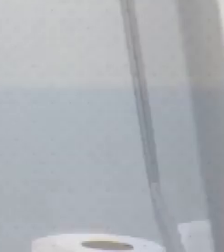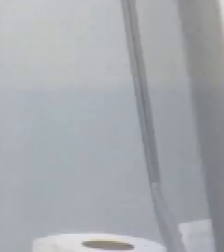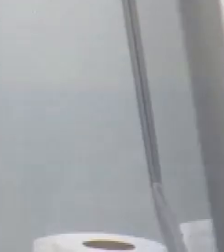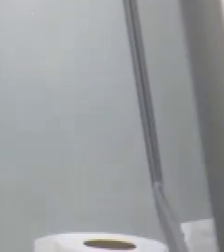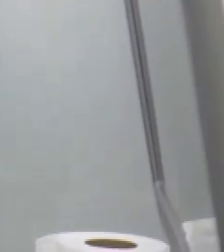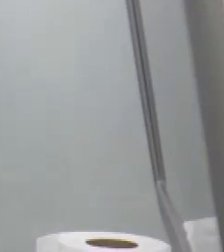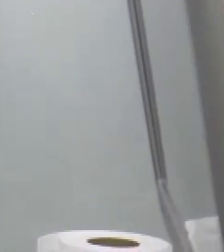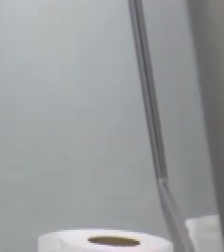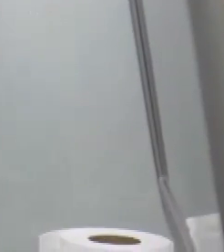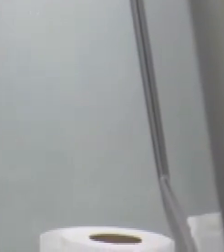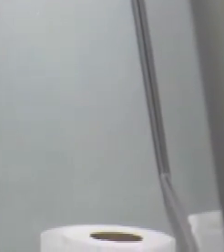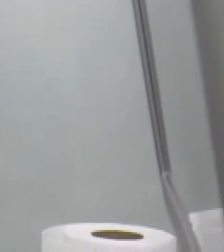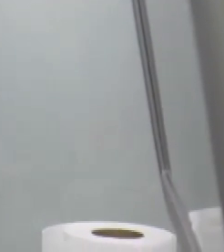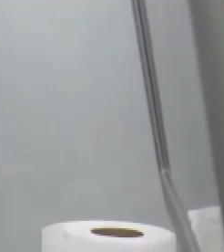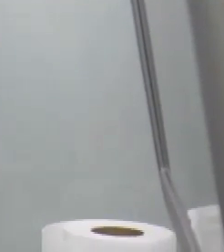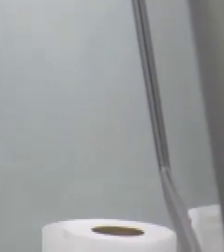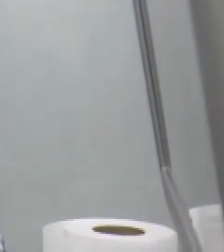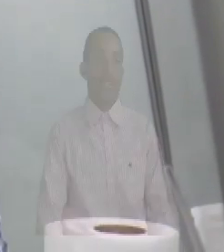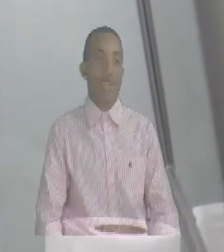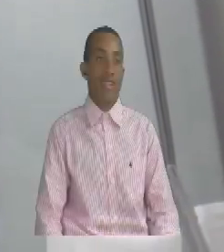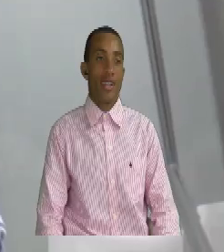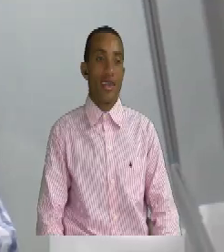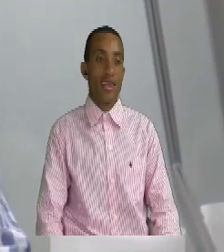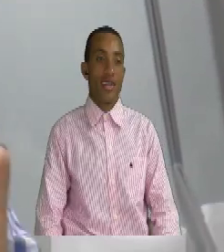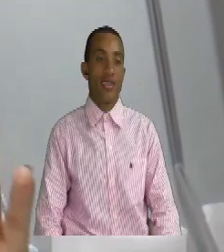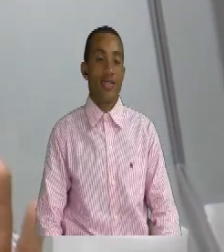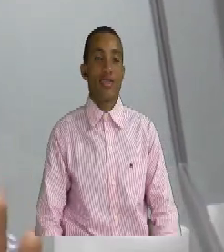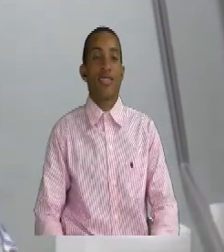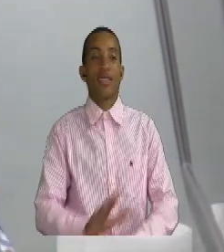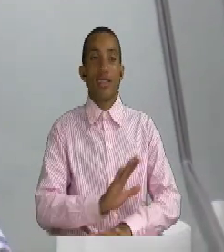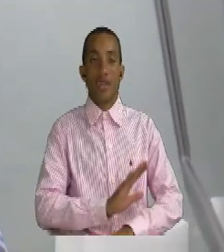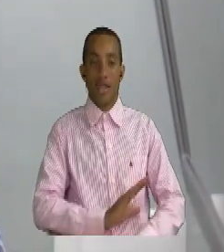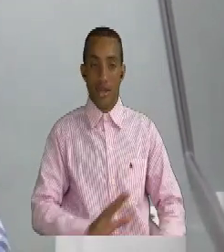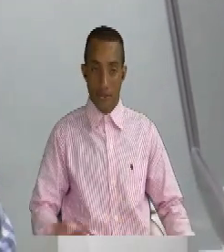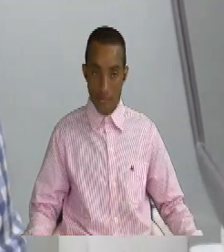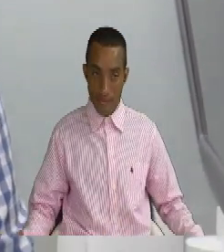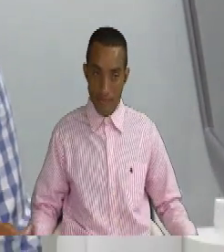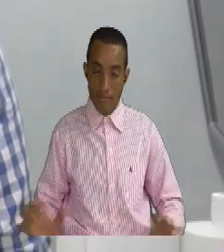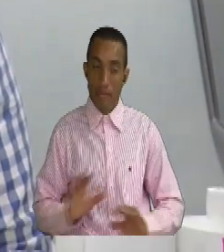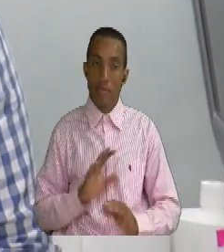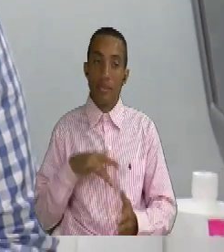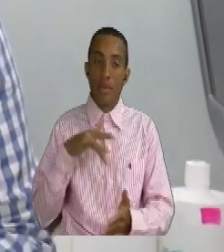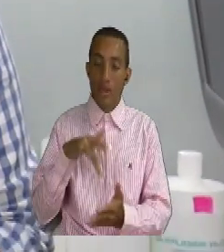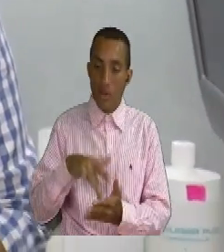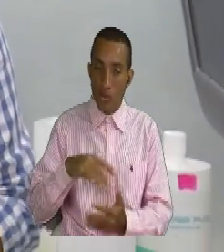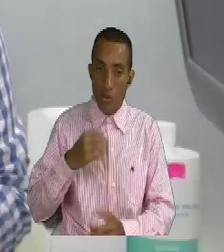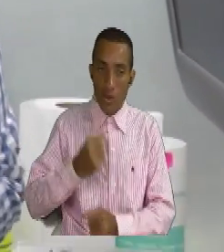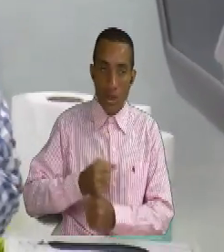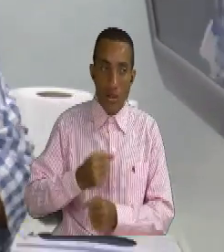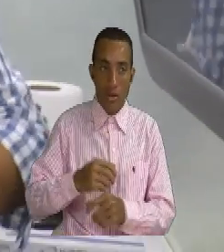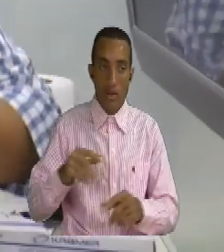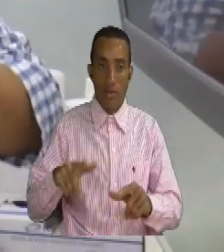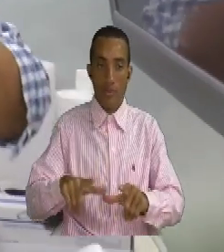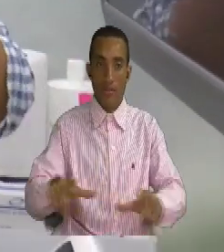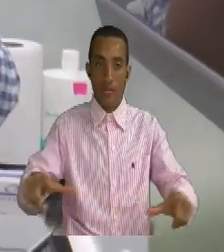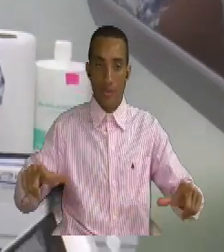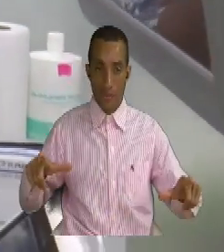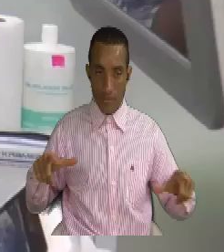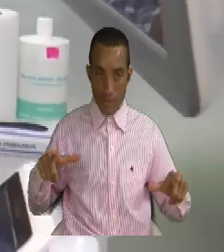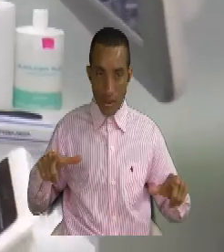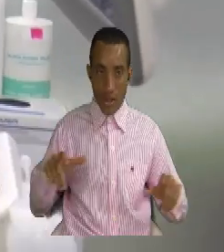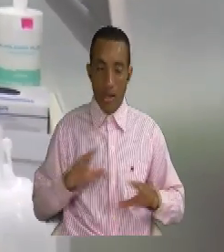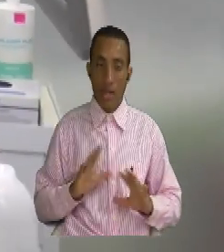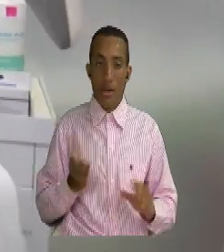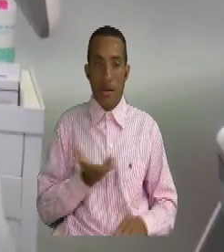Bueno, y luego de conocer qué es Eco Perinatal, ya estamos aquí en el lugar de trabajo, en donde sus mamitas viven uno de los